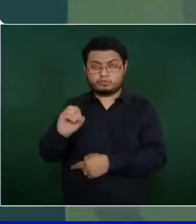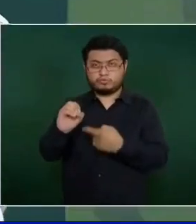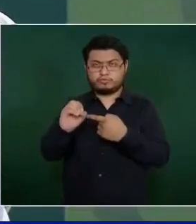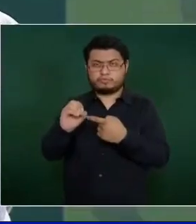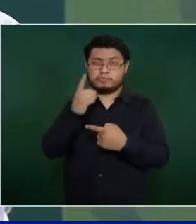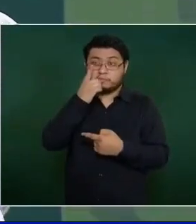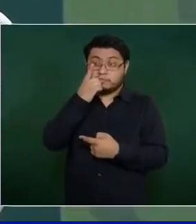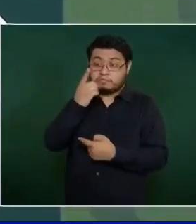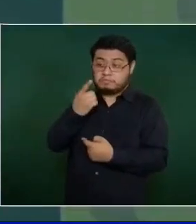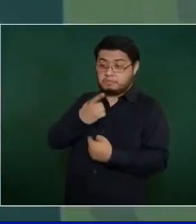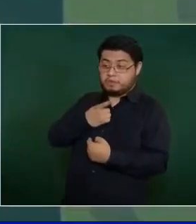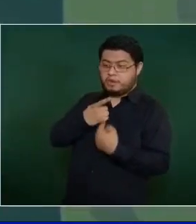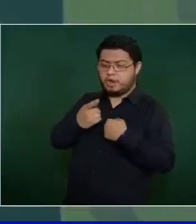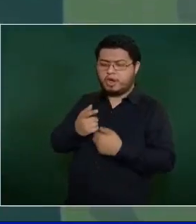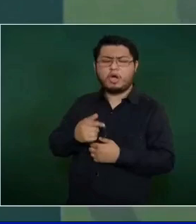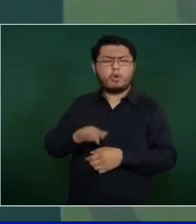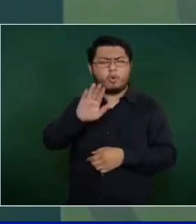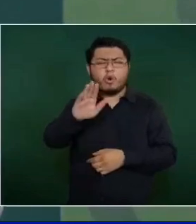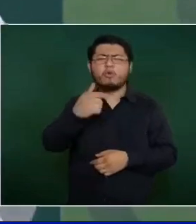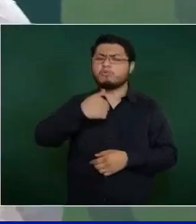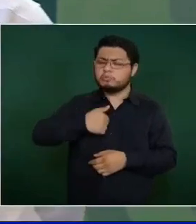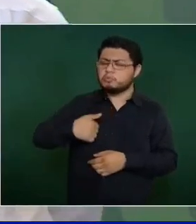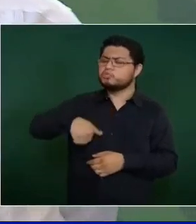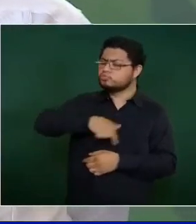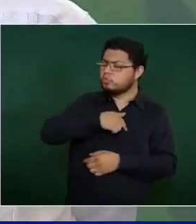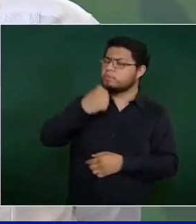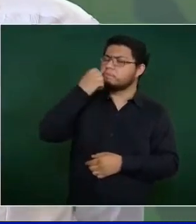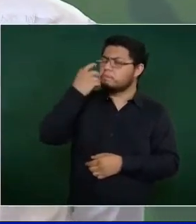de que querían hacer un documental